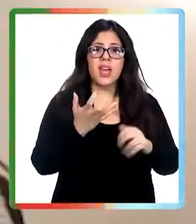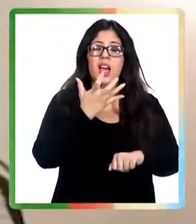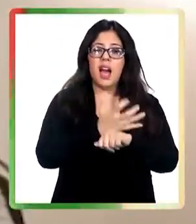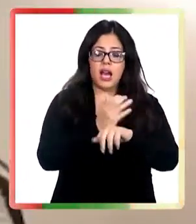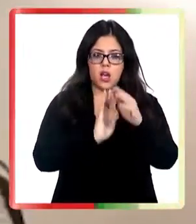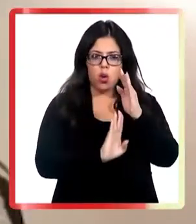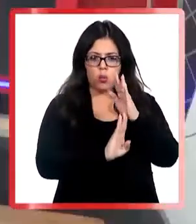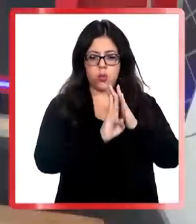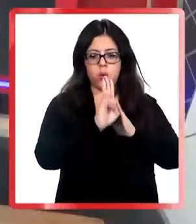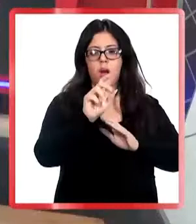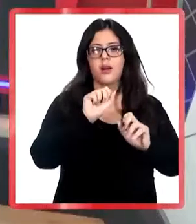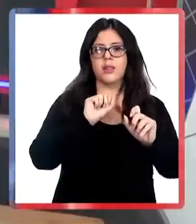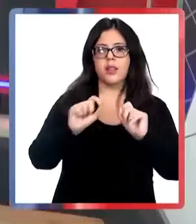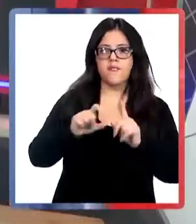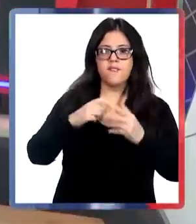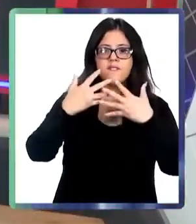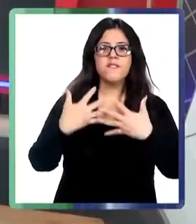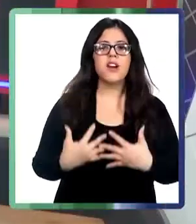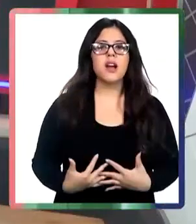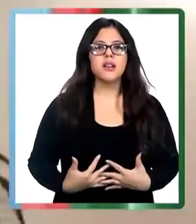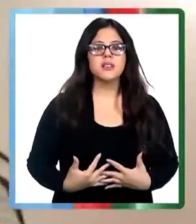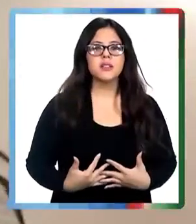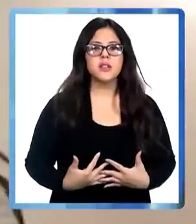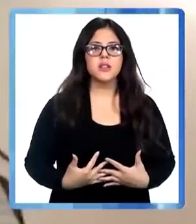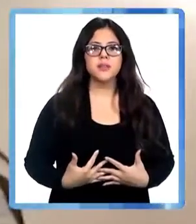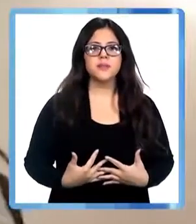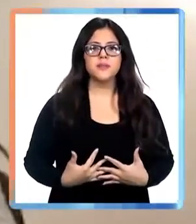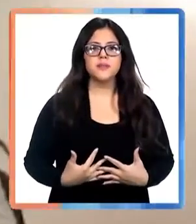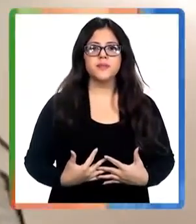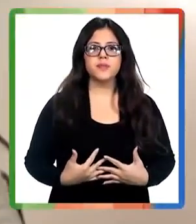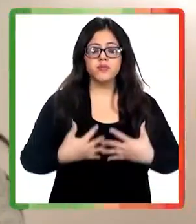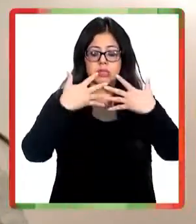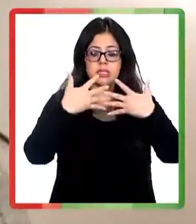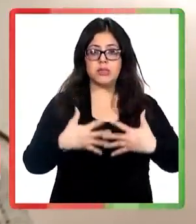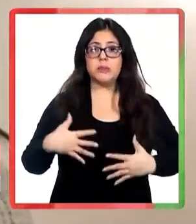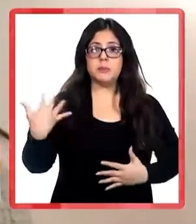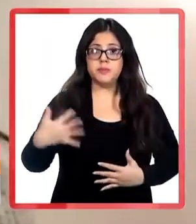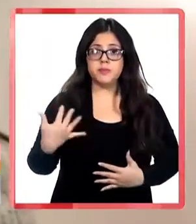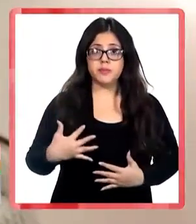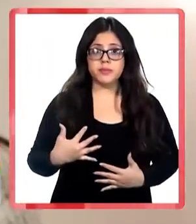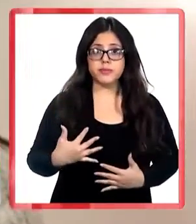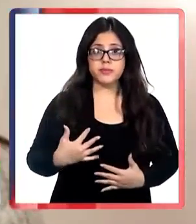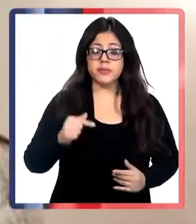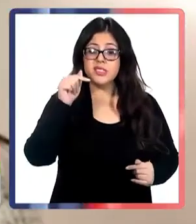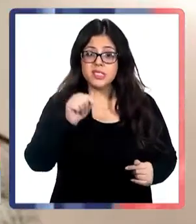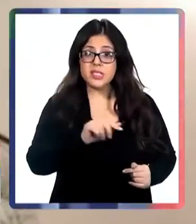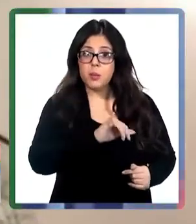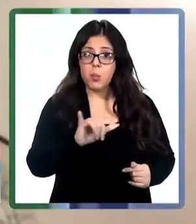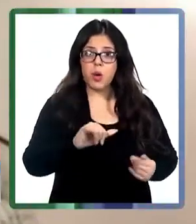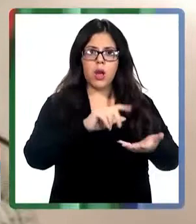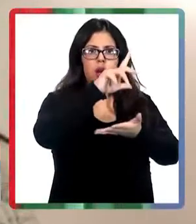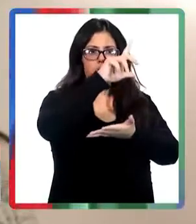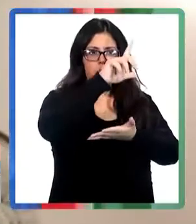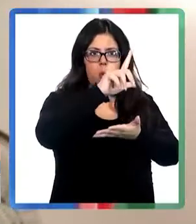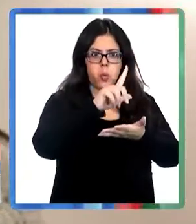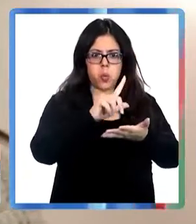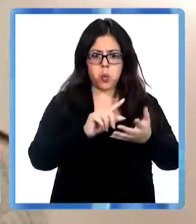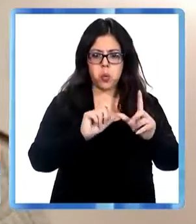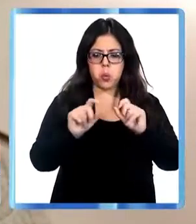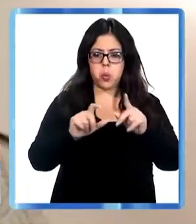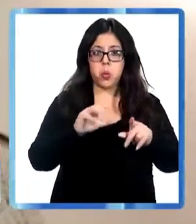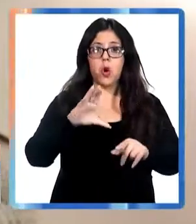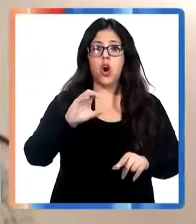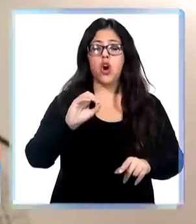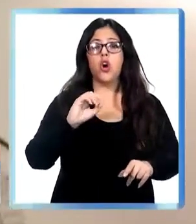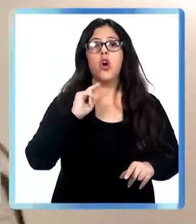de anticuerpos, una subida muy brusca de los anticuerpos, y ellos progresivamente comienzan a bajar, y en el caso de coqueluche